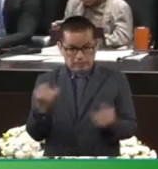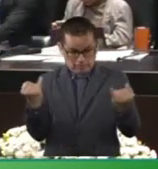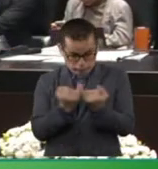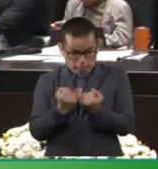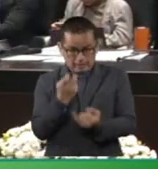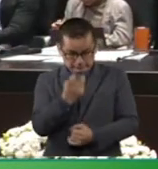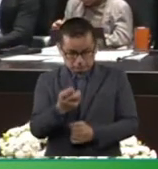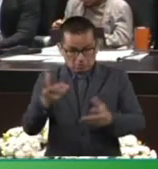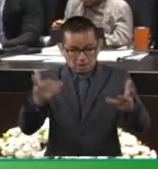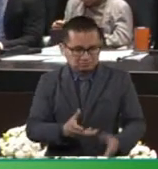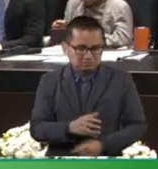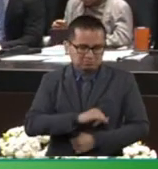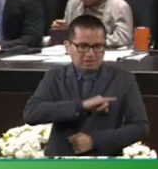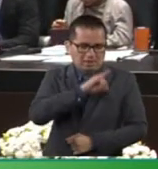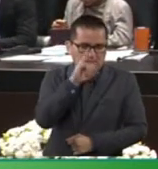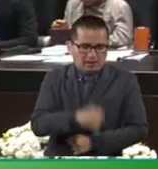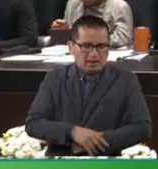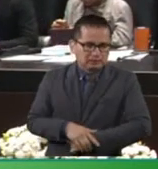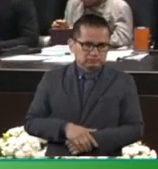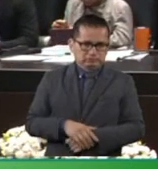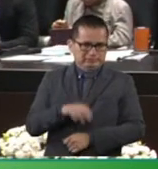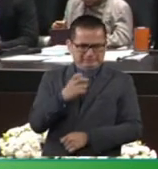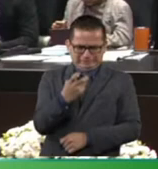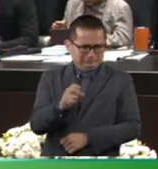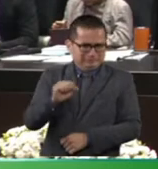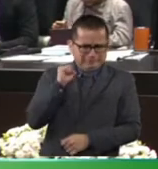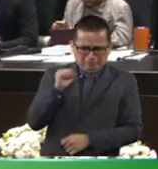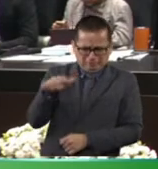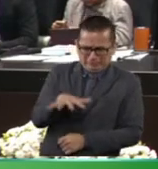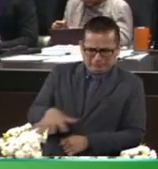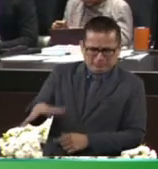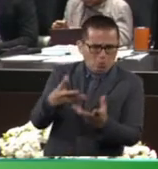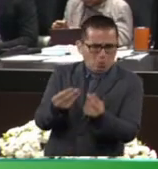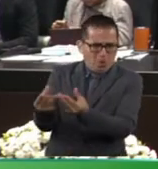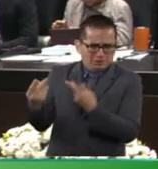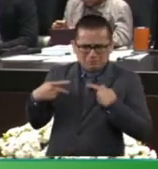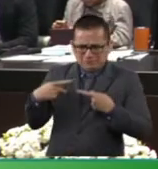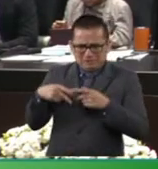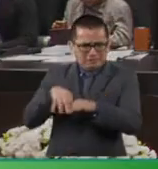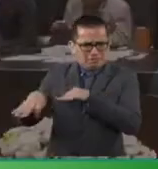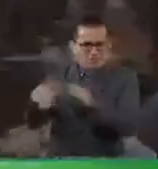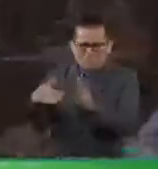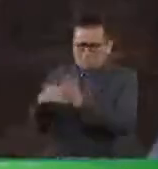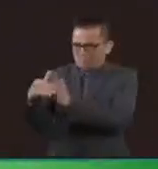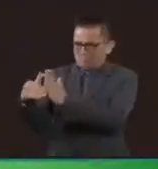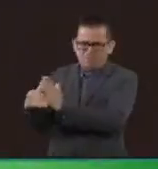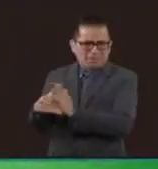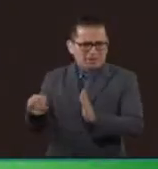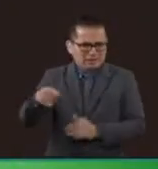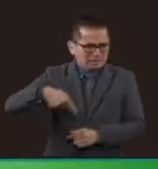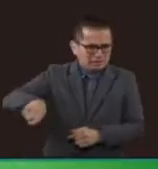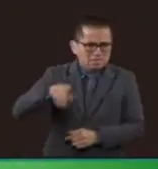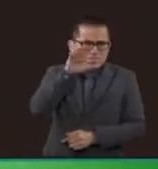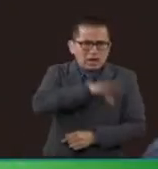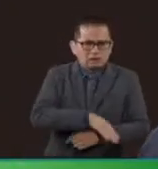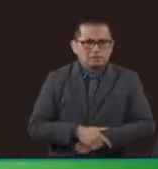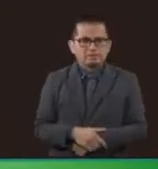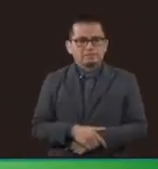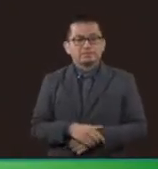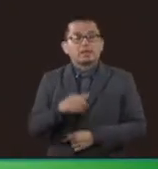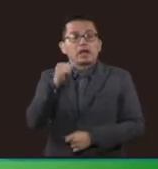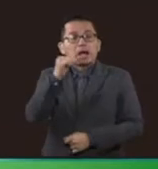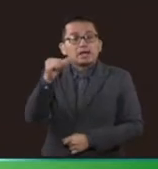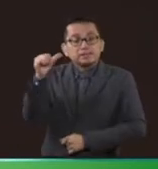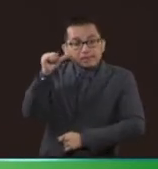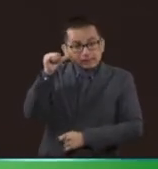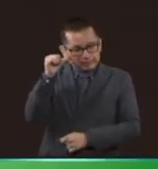hicieron a miles de trabajadores el sábado Ayer todavía me respondió un compañero